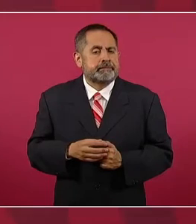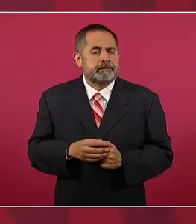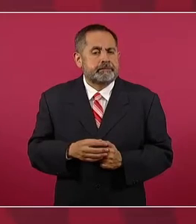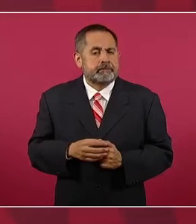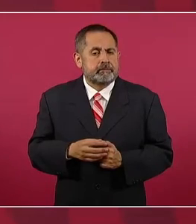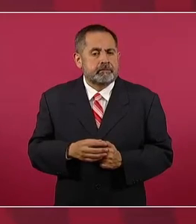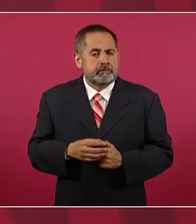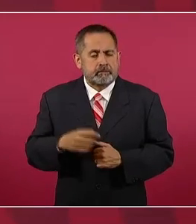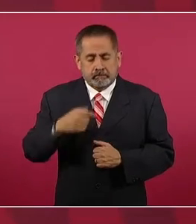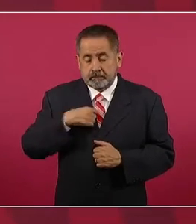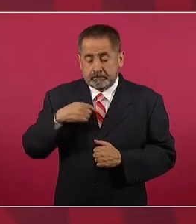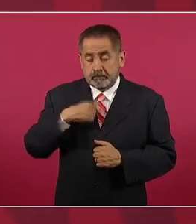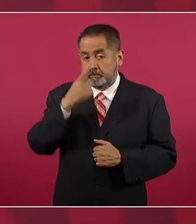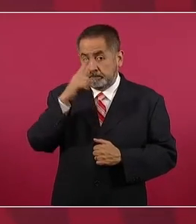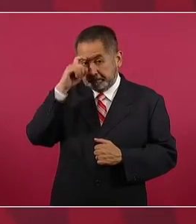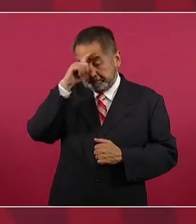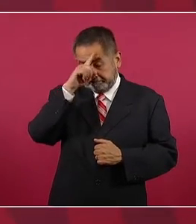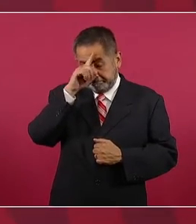tengo como desafío